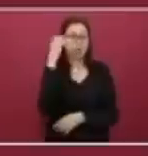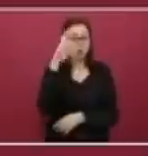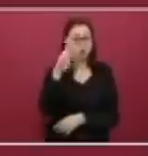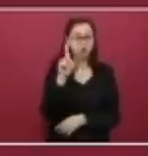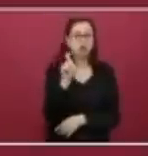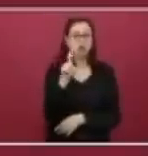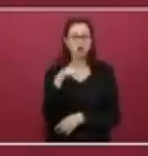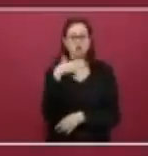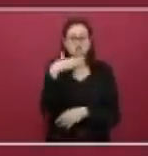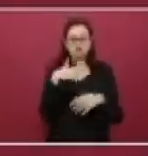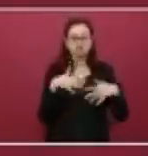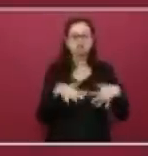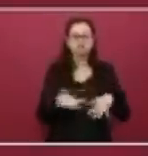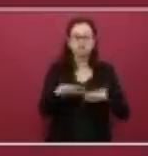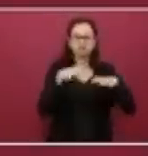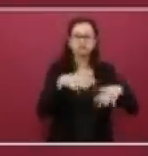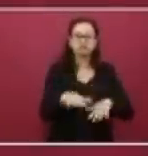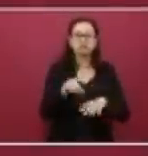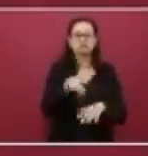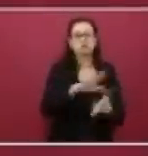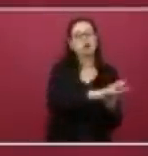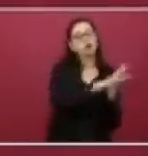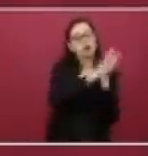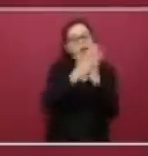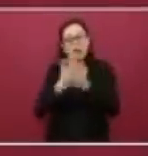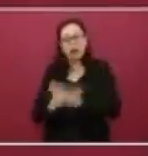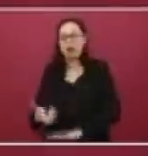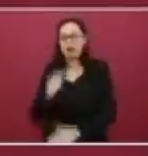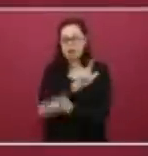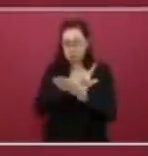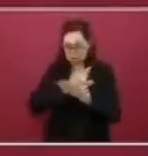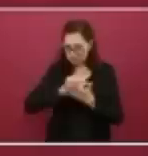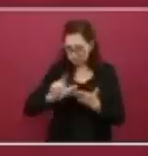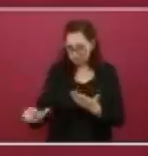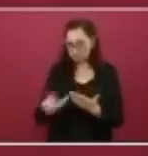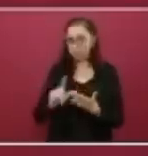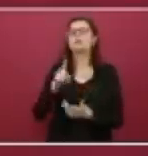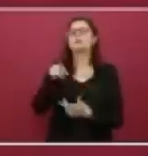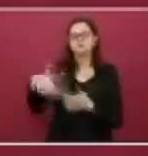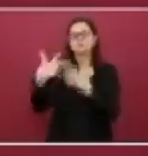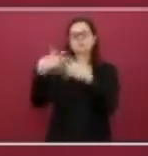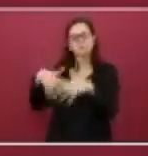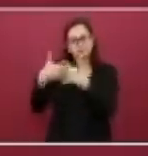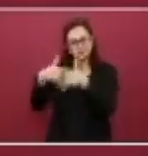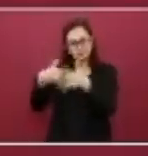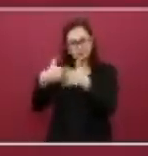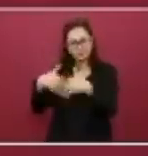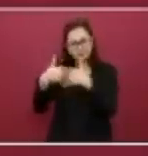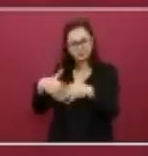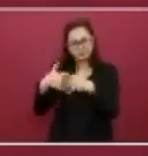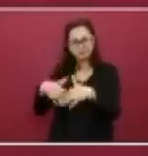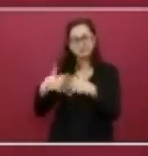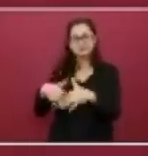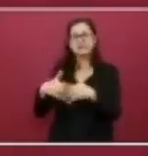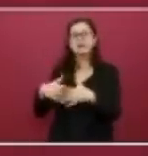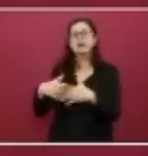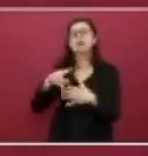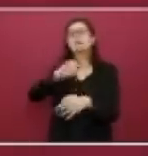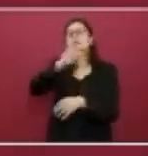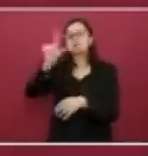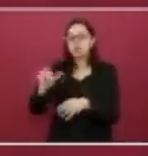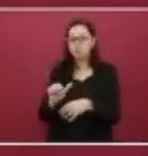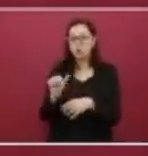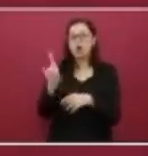que serán tratadas después de usar esa agua será integrada al caudal del río cuautla así el agua